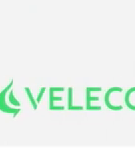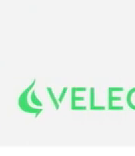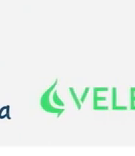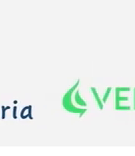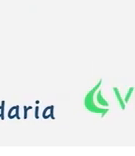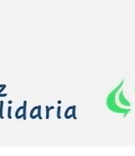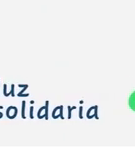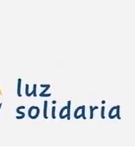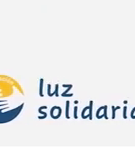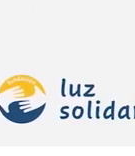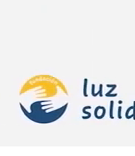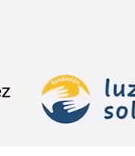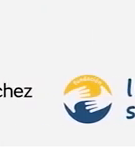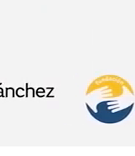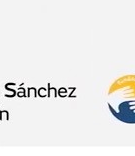Gracias.